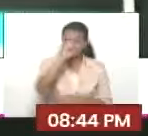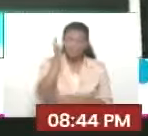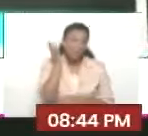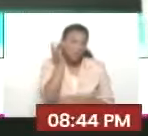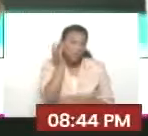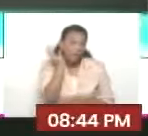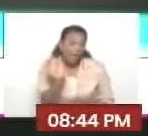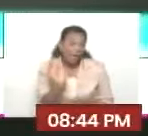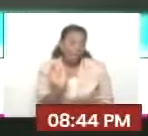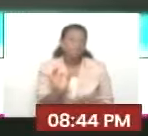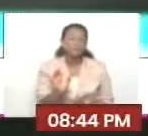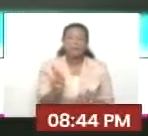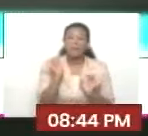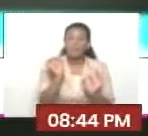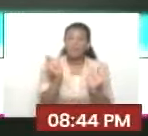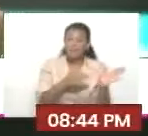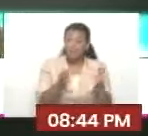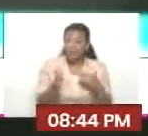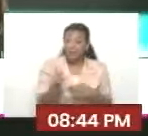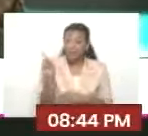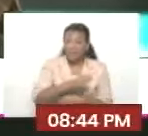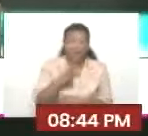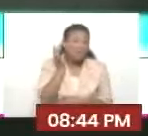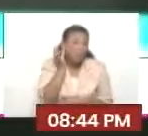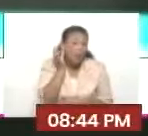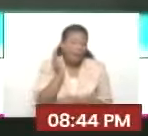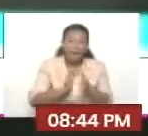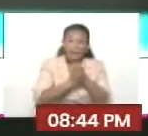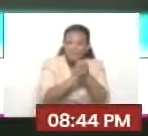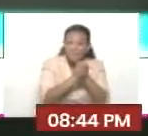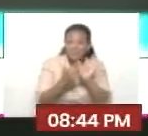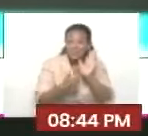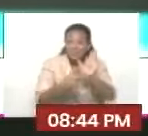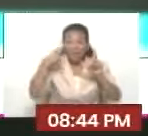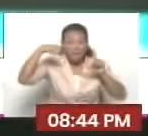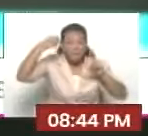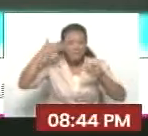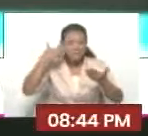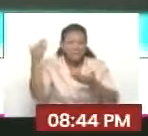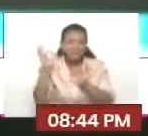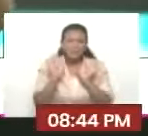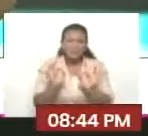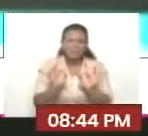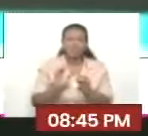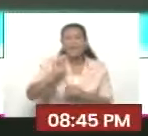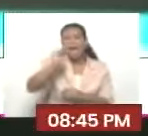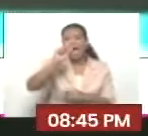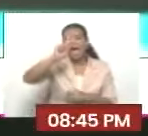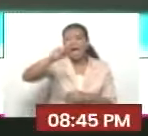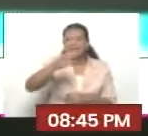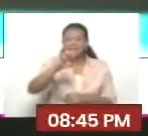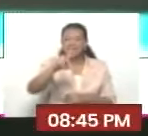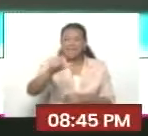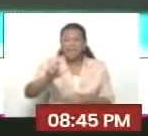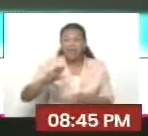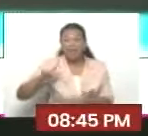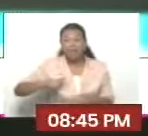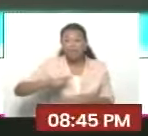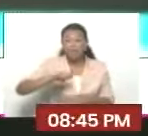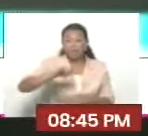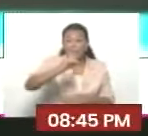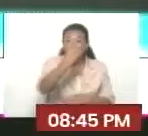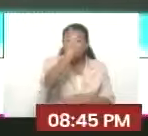y quiero presentarles un video de una amiga llamada Angeline, que ella es la primera piloto